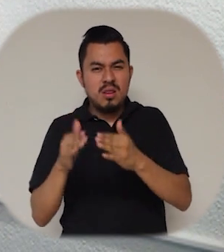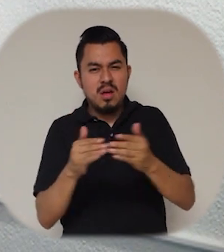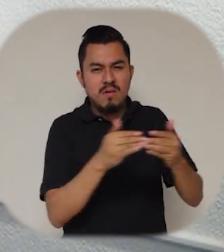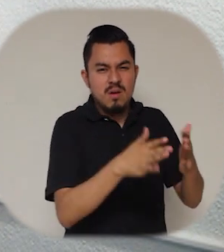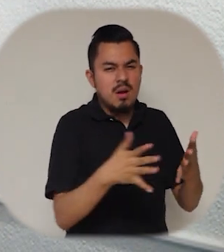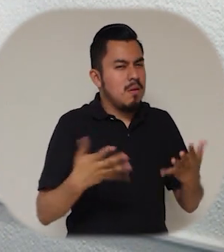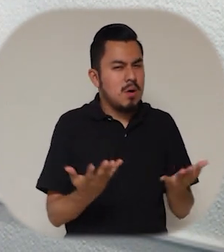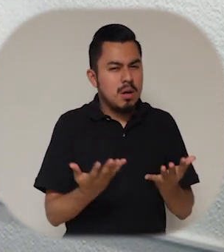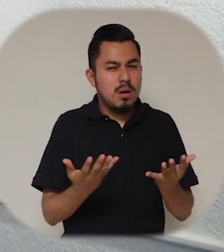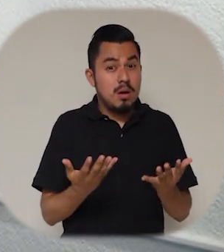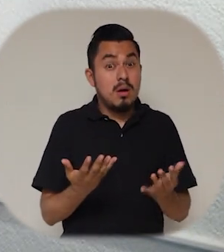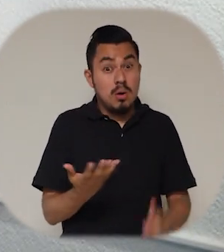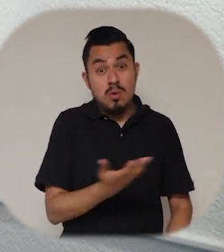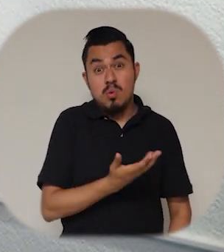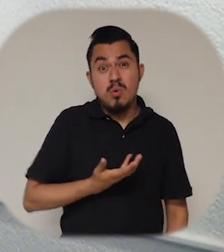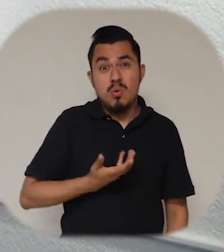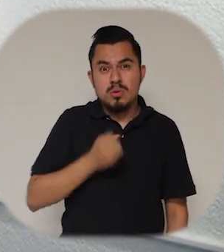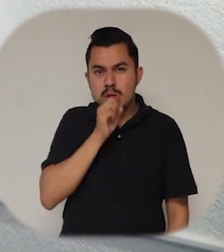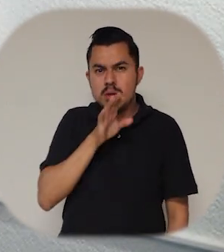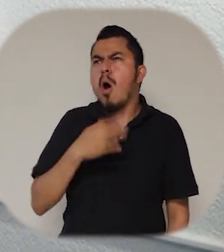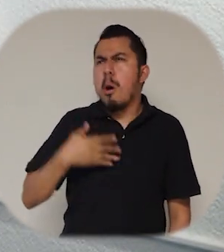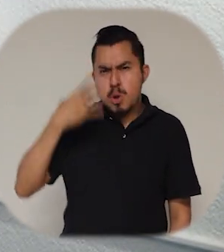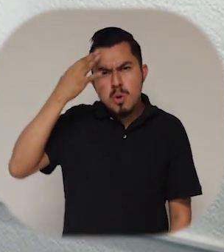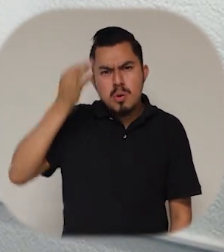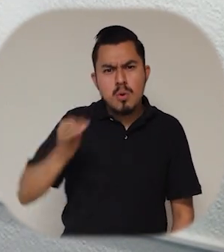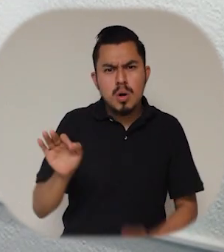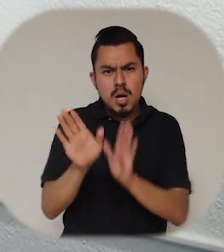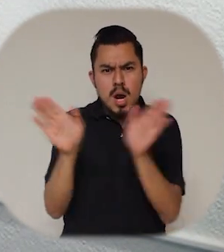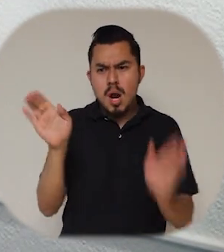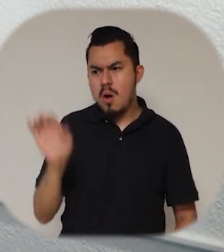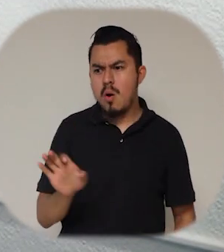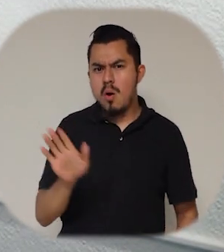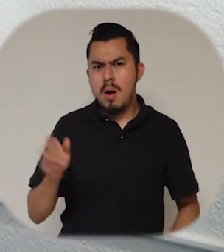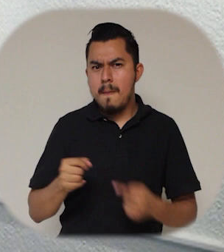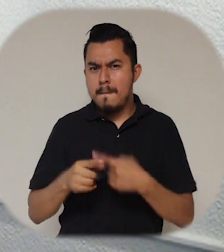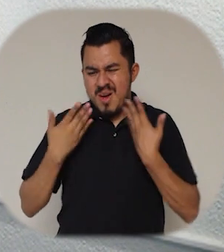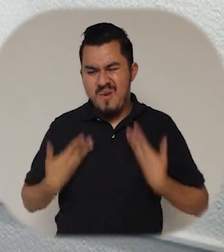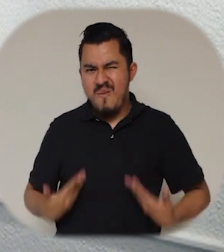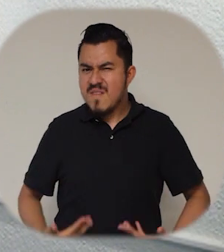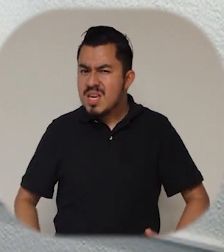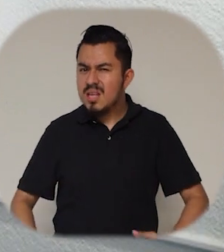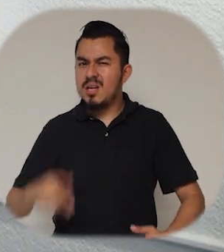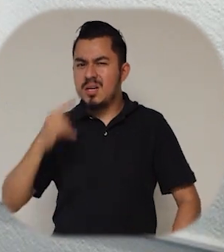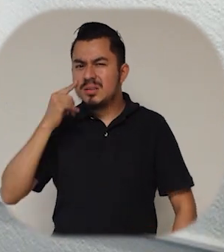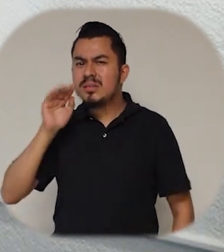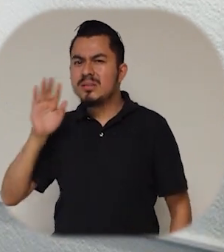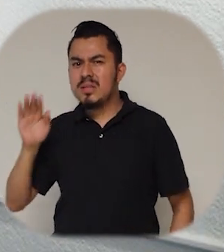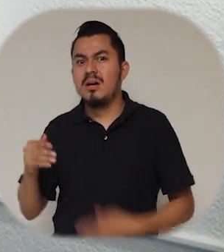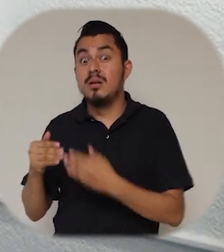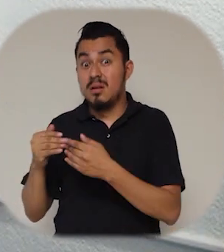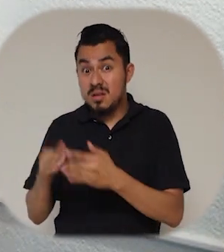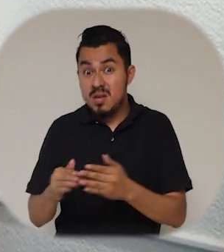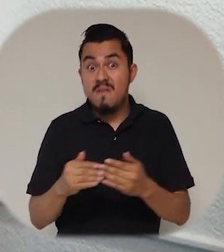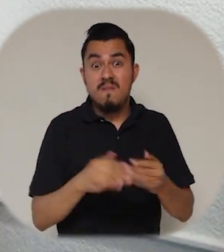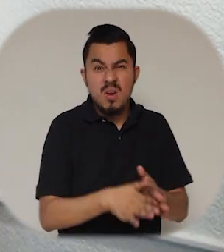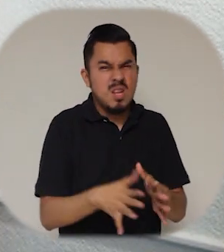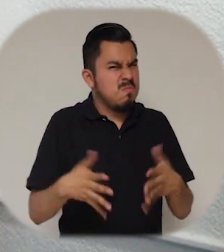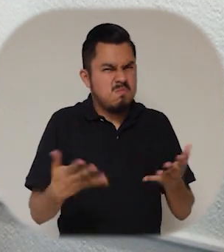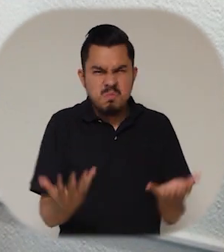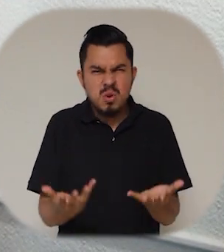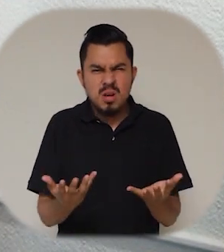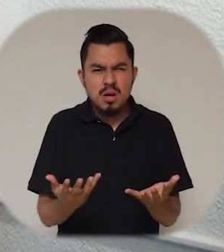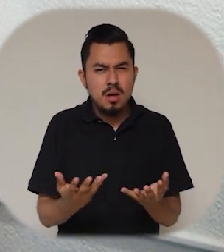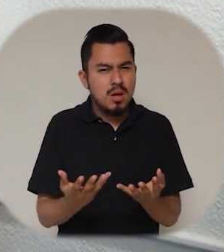¿por qué es que nuestra vida y la vida de la iglesia primitiva es diferente? Realmente la diferencia es cómo conocemos a Jesús y